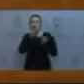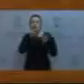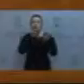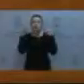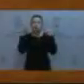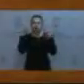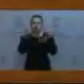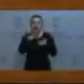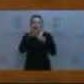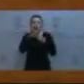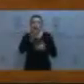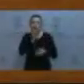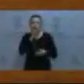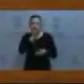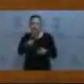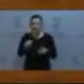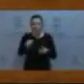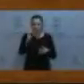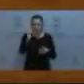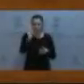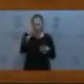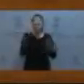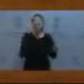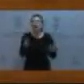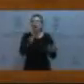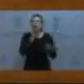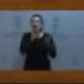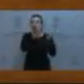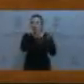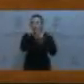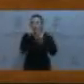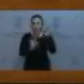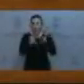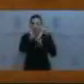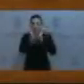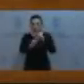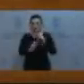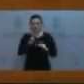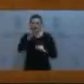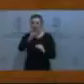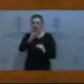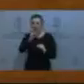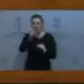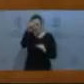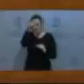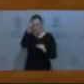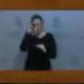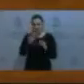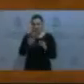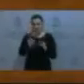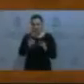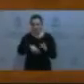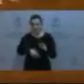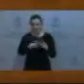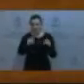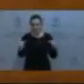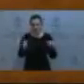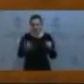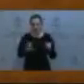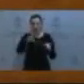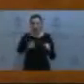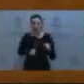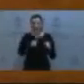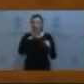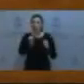desuso? ¿Y con los falsos positivos, que superan el 90% de los animales sacrificados? Nuestros ganaderos,